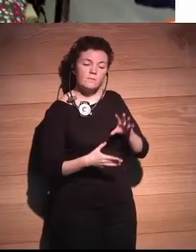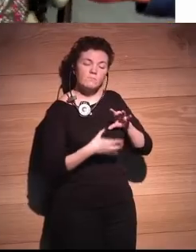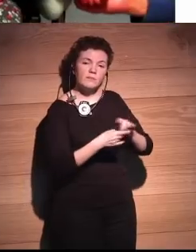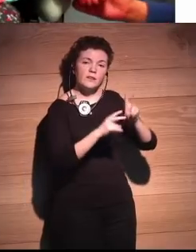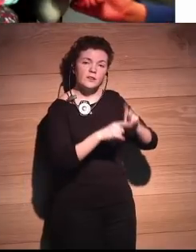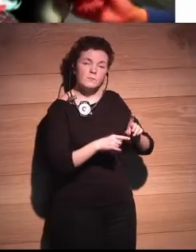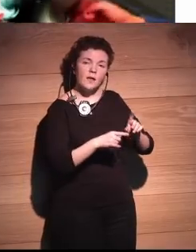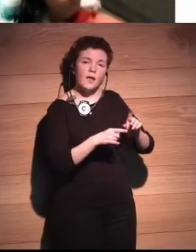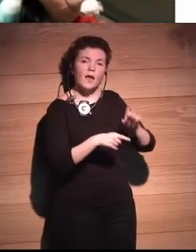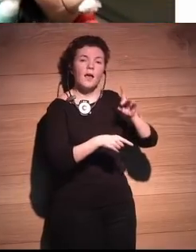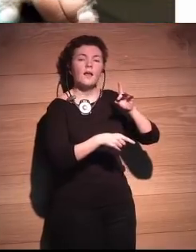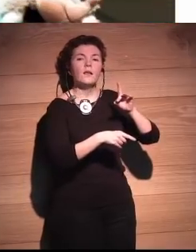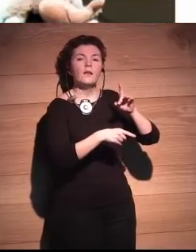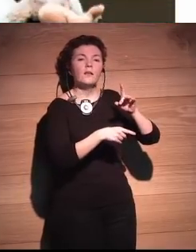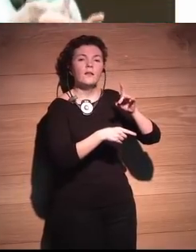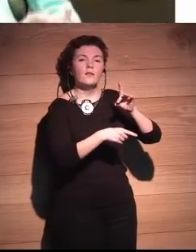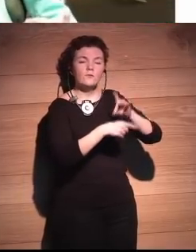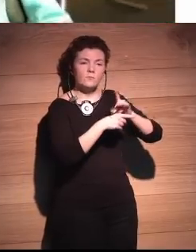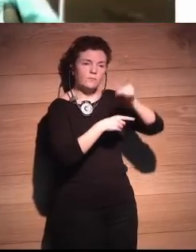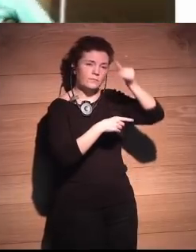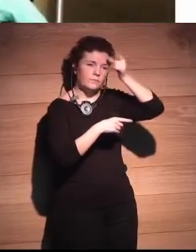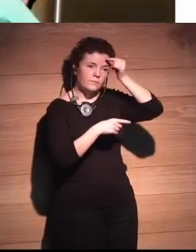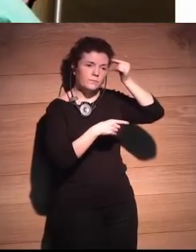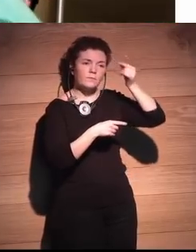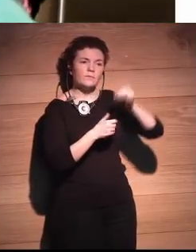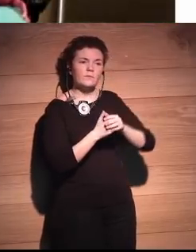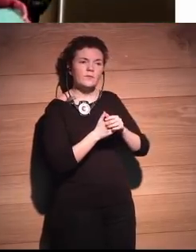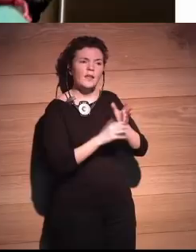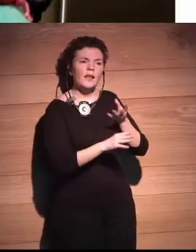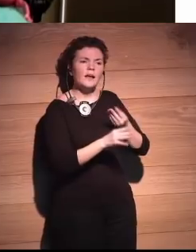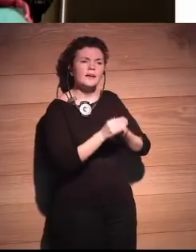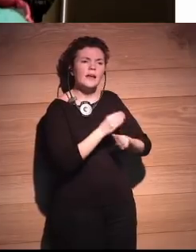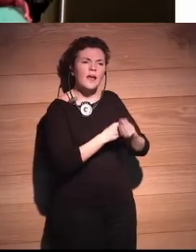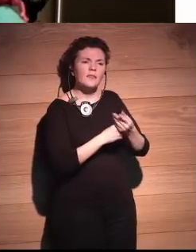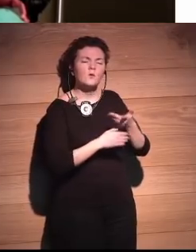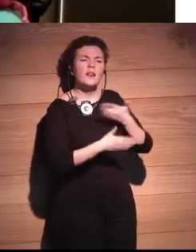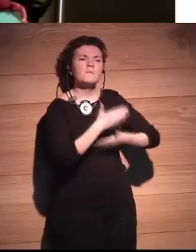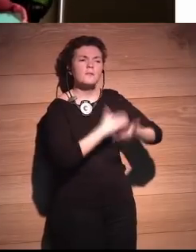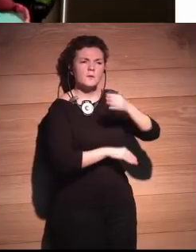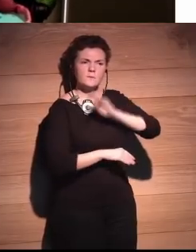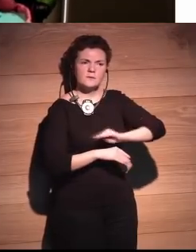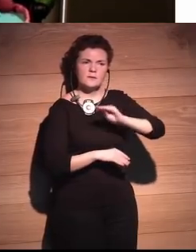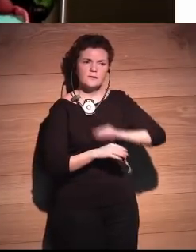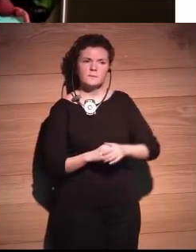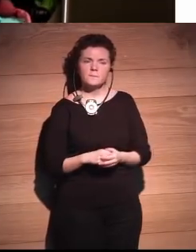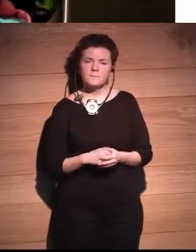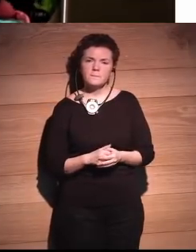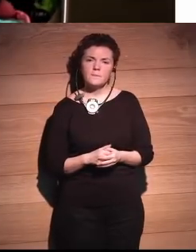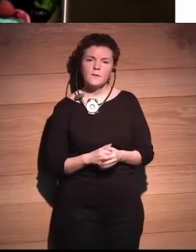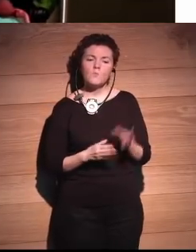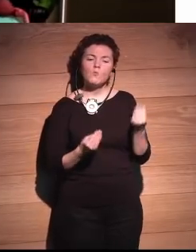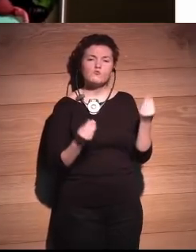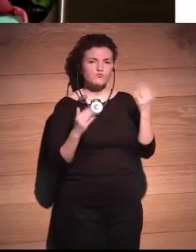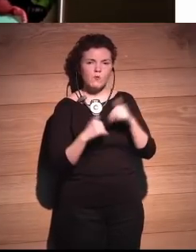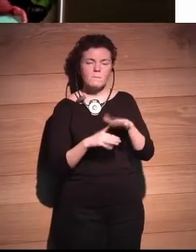relacionado con la deficiencia del ADC y en este caso nacen con limitaciones. No hay muchos de